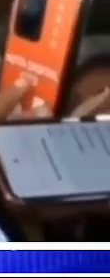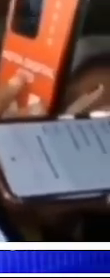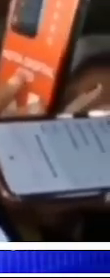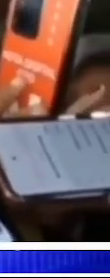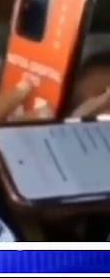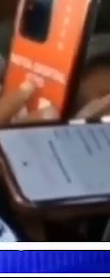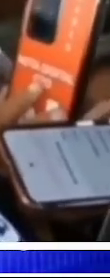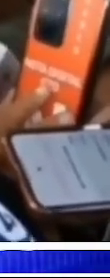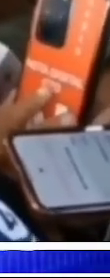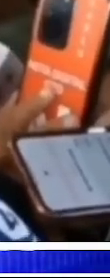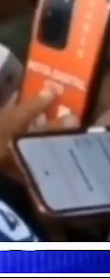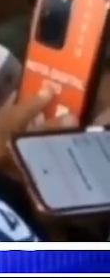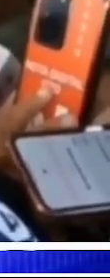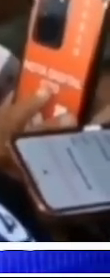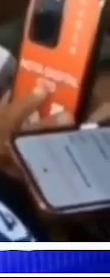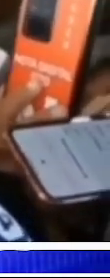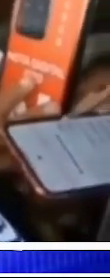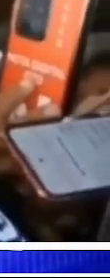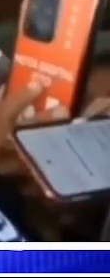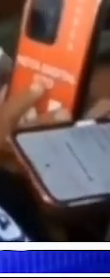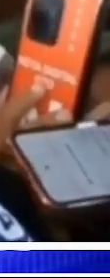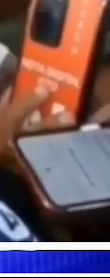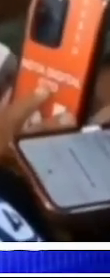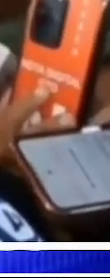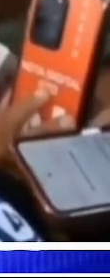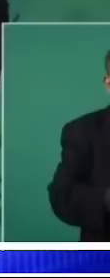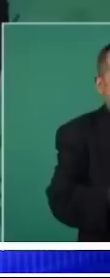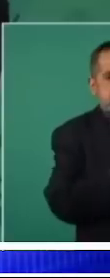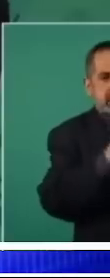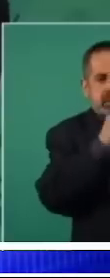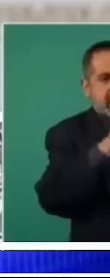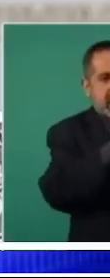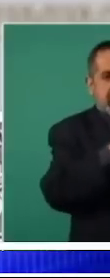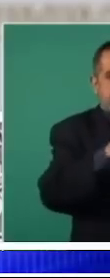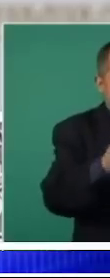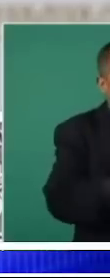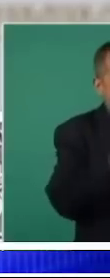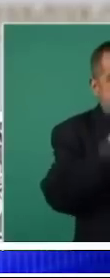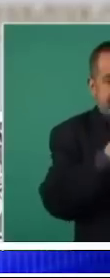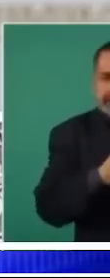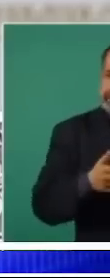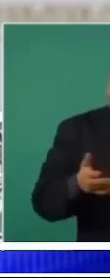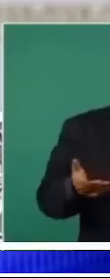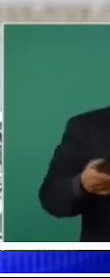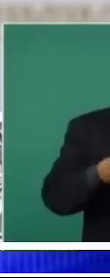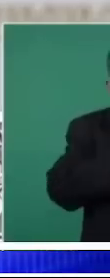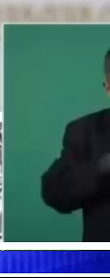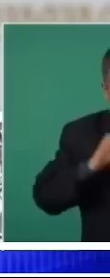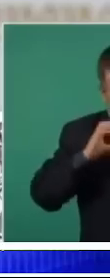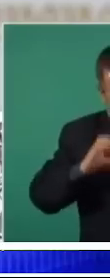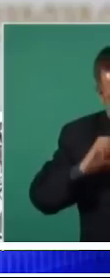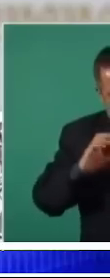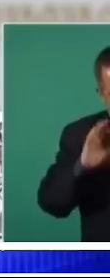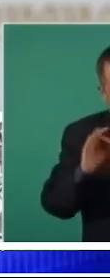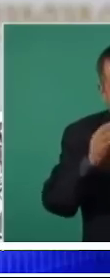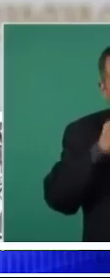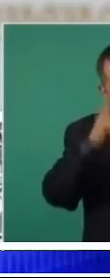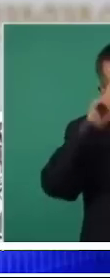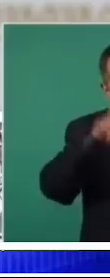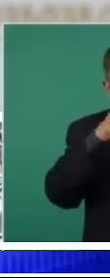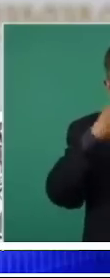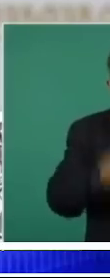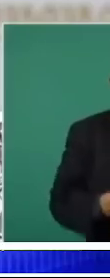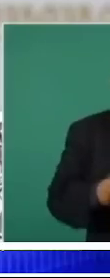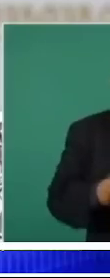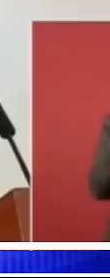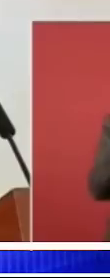conocer por la Secretaría de Seguridad se refiere que bueno Una vez que se encuentran esta embarcación fue un helicóptero que empieza también a señalarlos